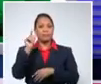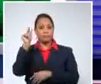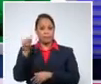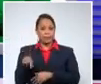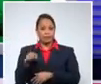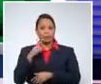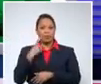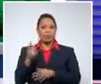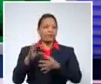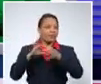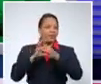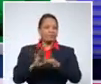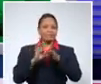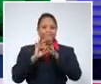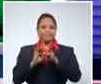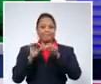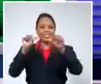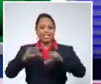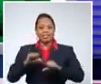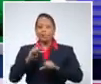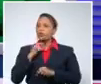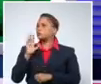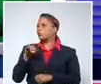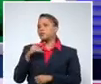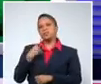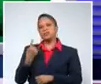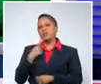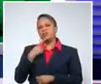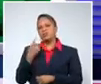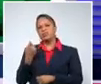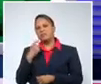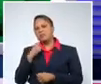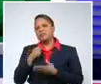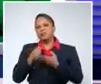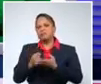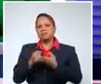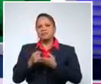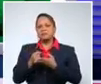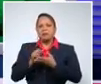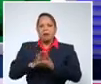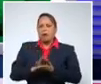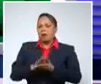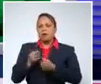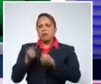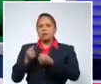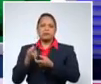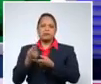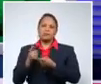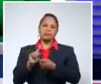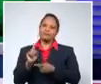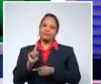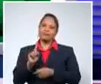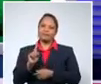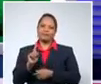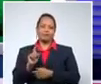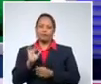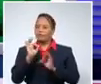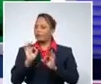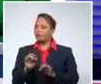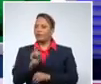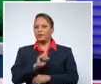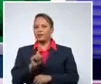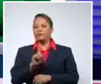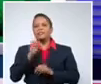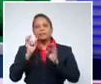un estado crítico se dice, no, ya no vale la pena, no, en el caso, creo que ningún paciente se hace eso, siempre se lucha